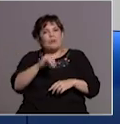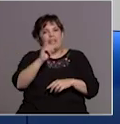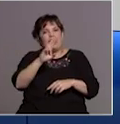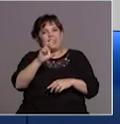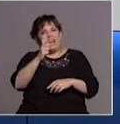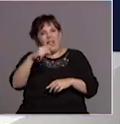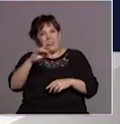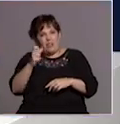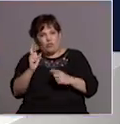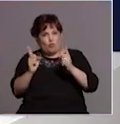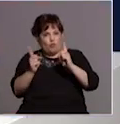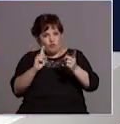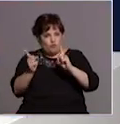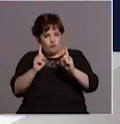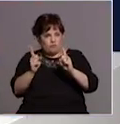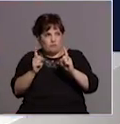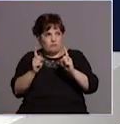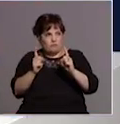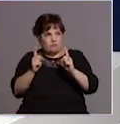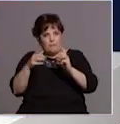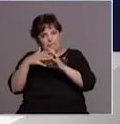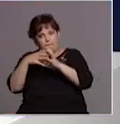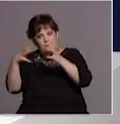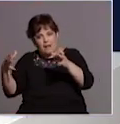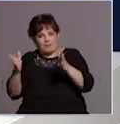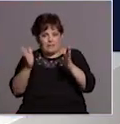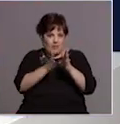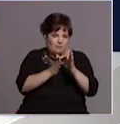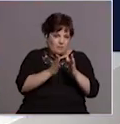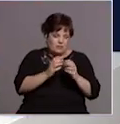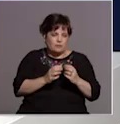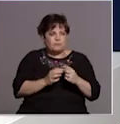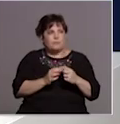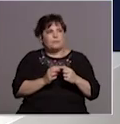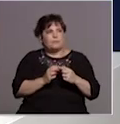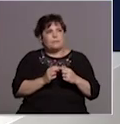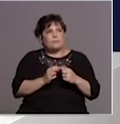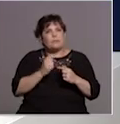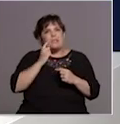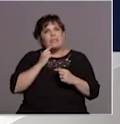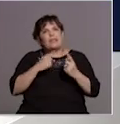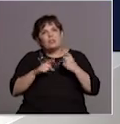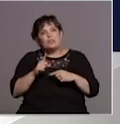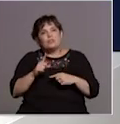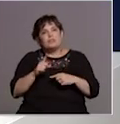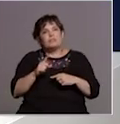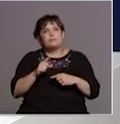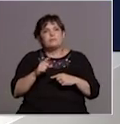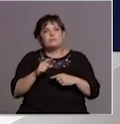república de irlanda que es territorialmente mucho mayor e irlanda del norte que es un territorio pequeño entonces